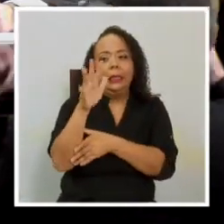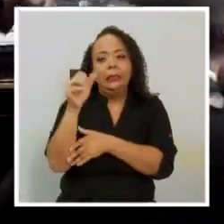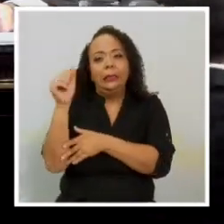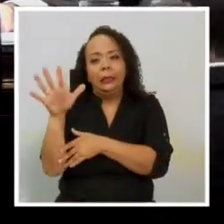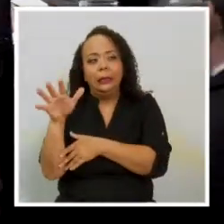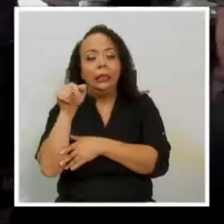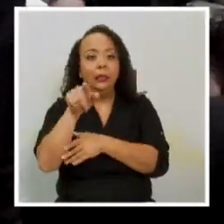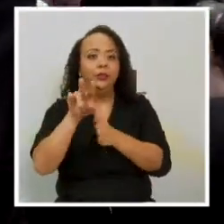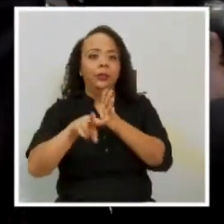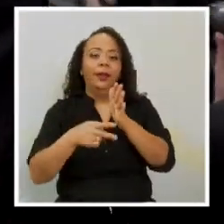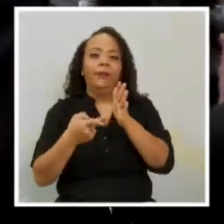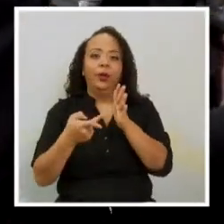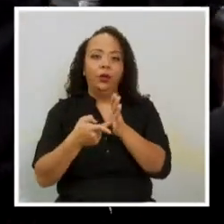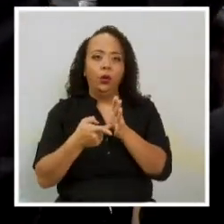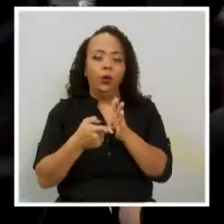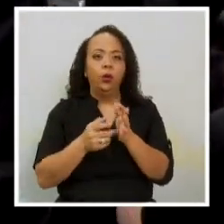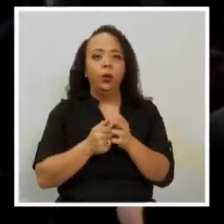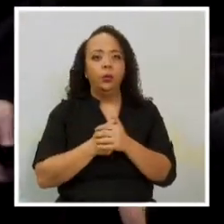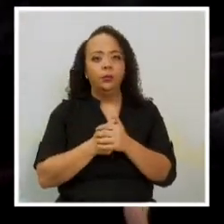significó